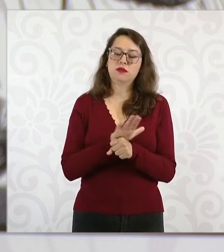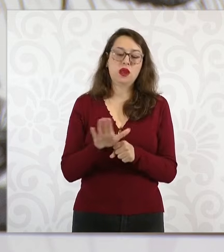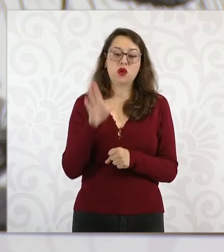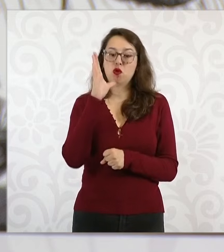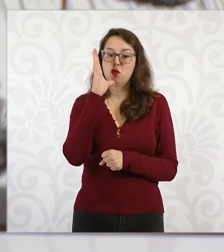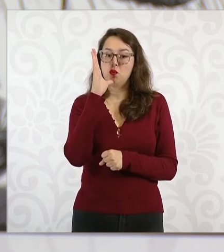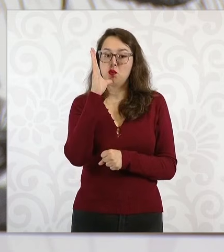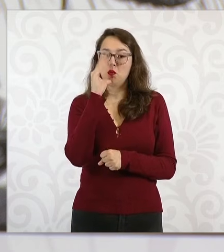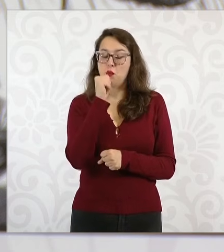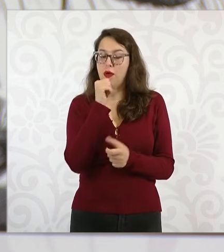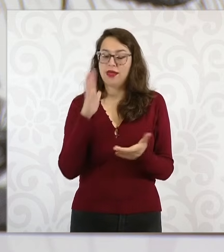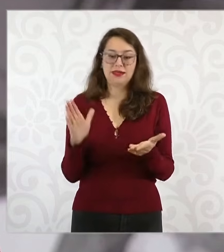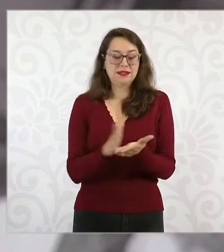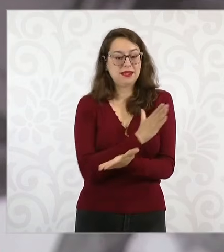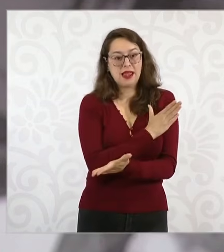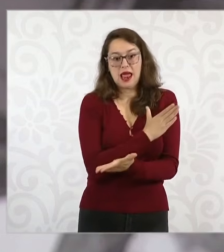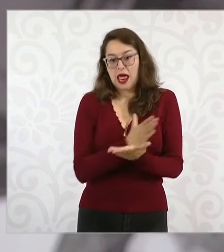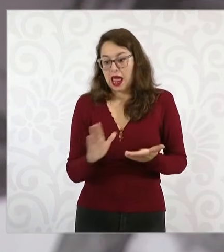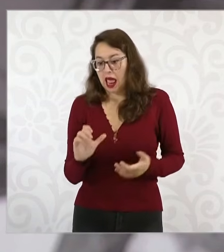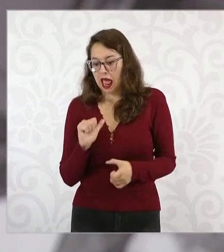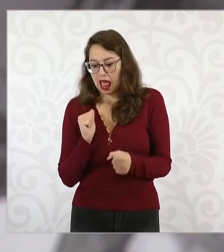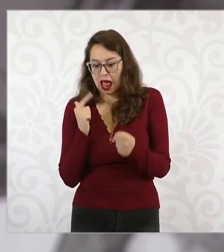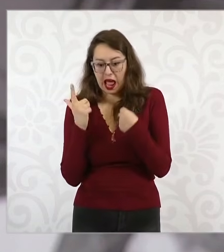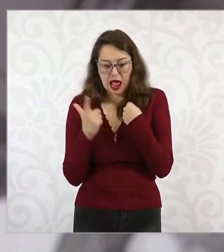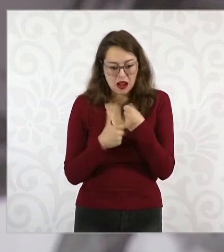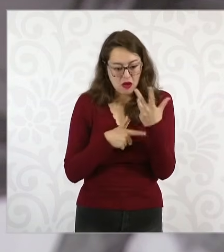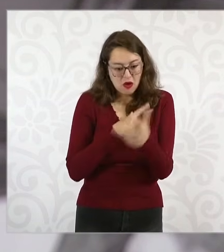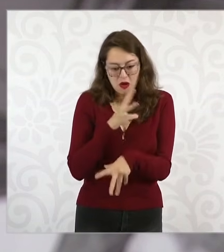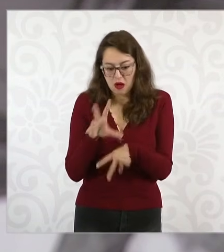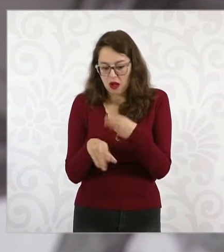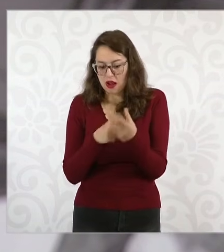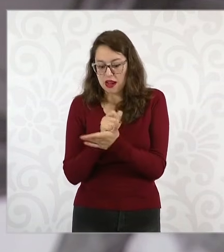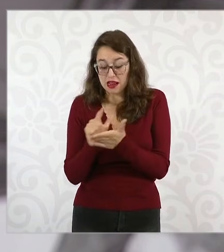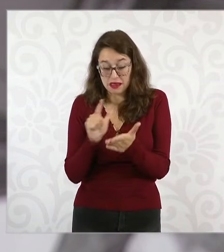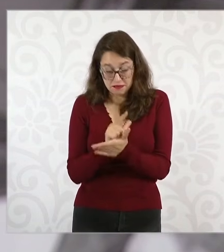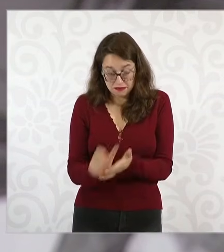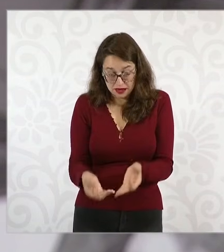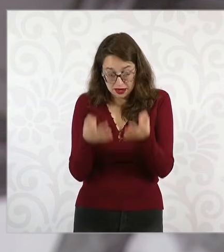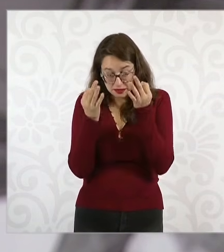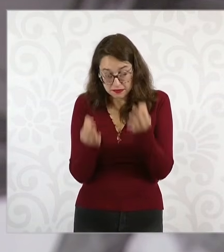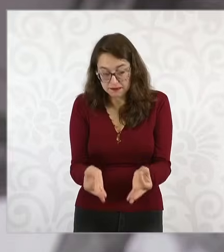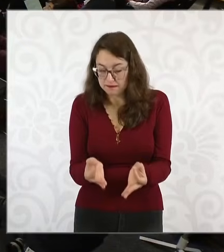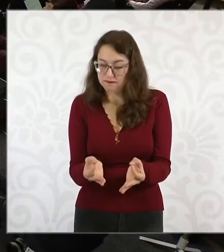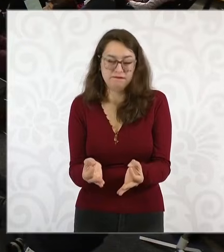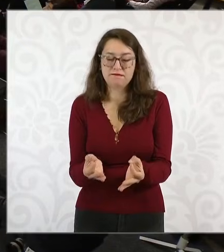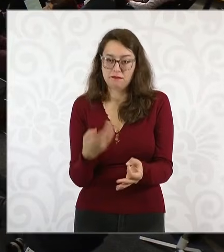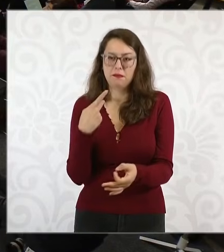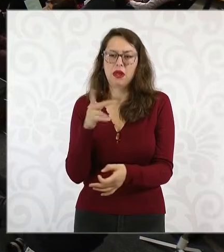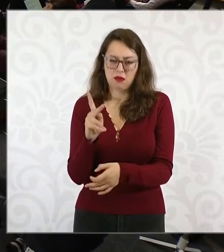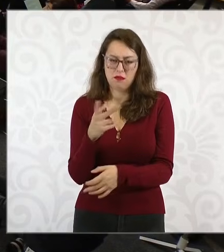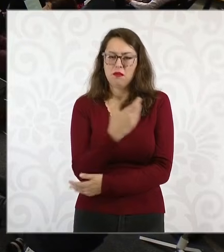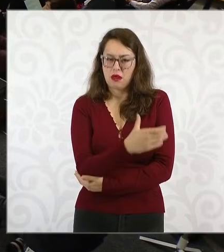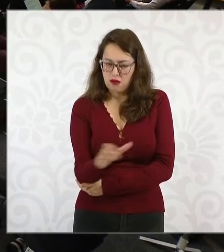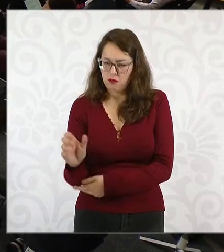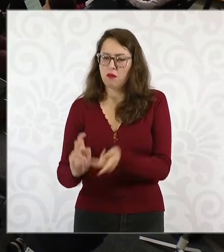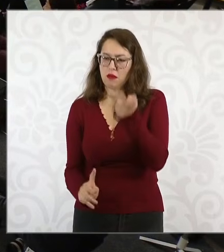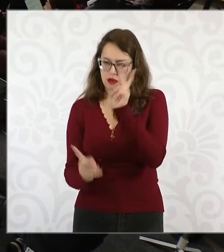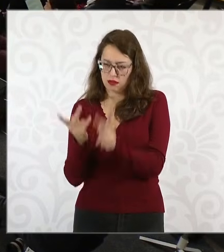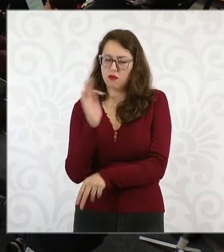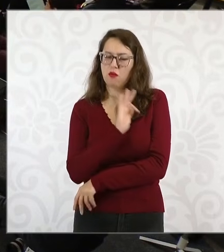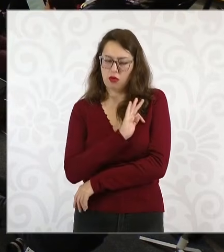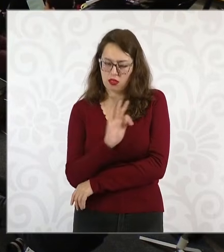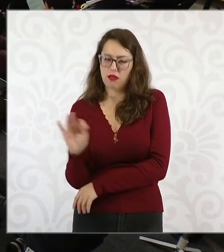es más, ni siquiera hay una norma exacta para poderlo hacer directamente, pero sí se utiliza para riego. Gracias, Presidenta.